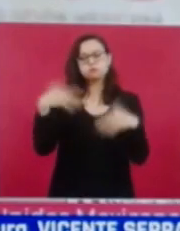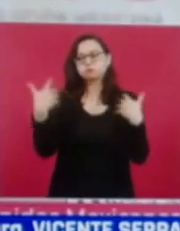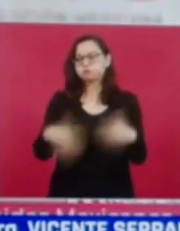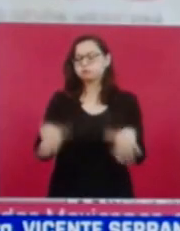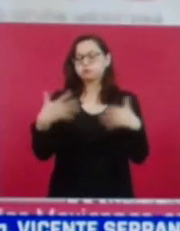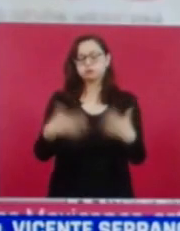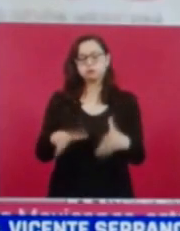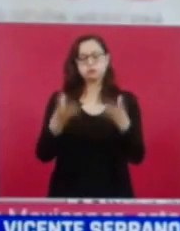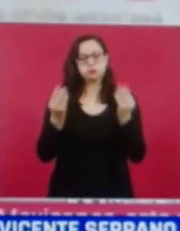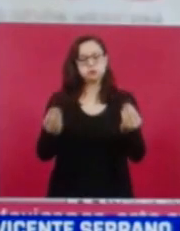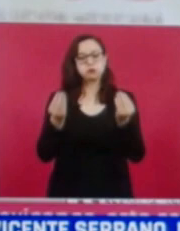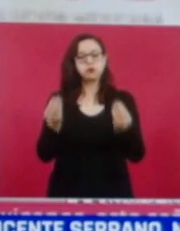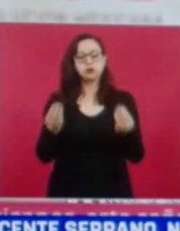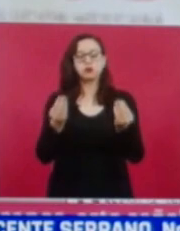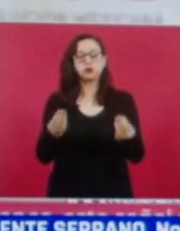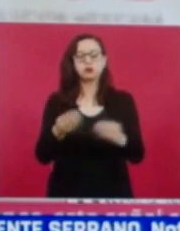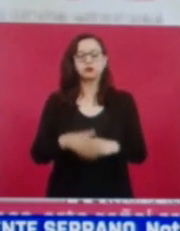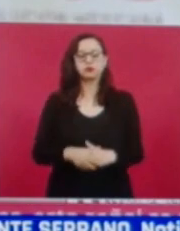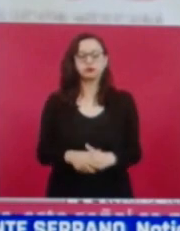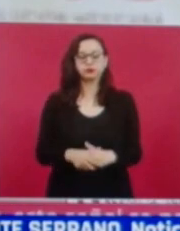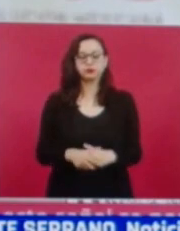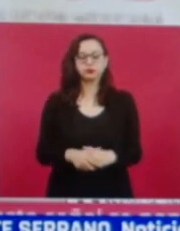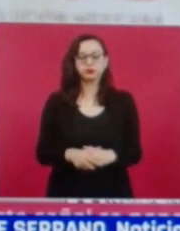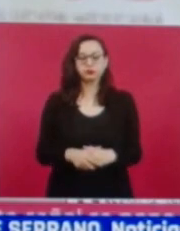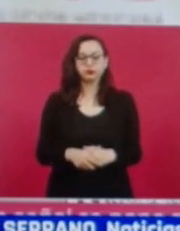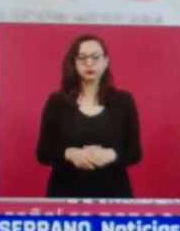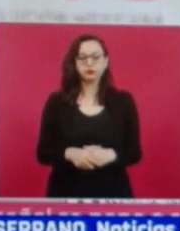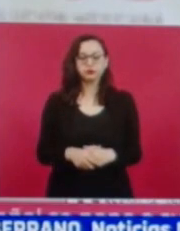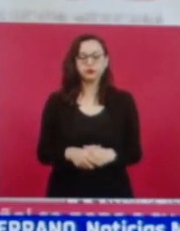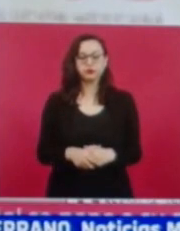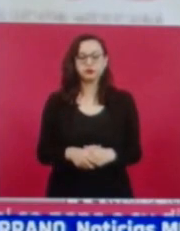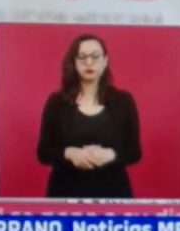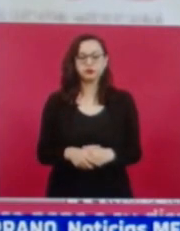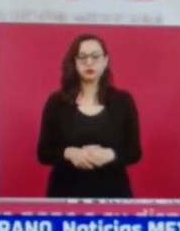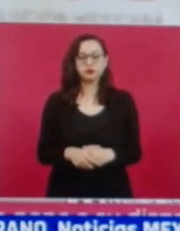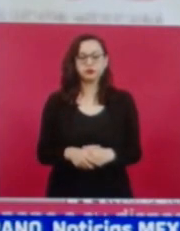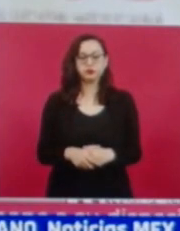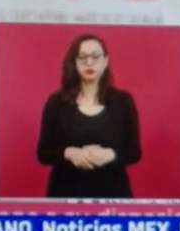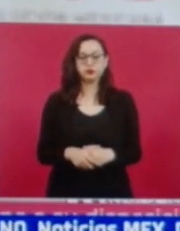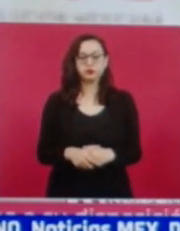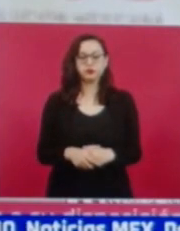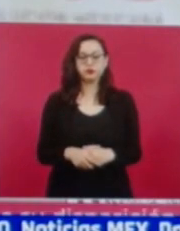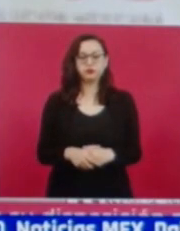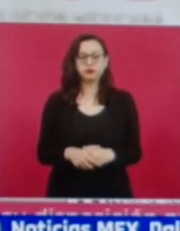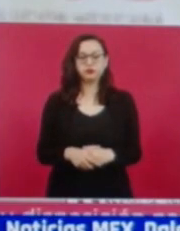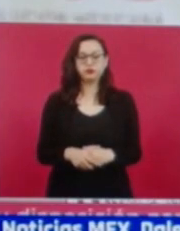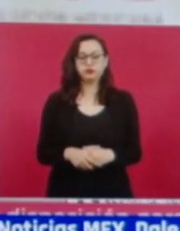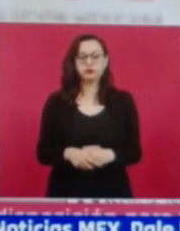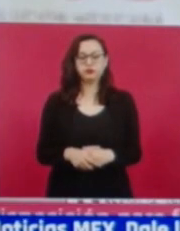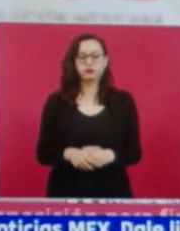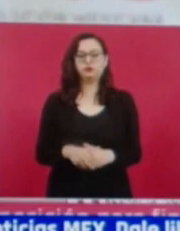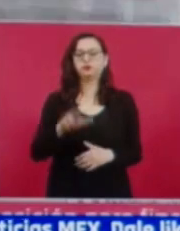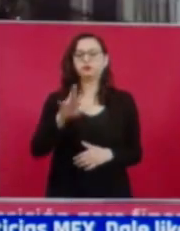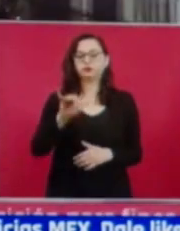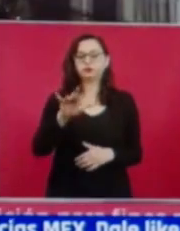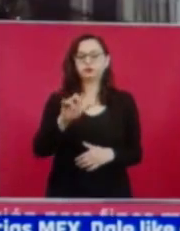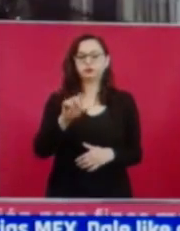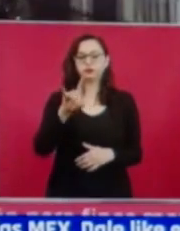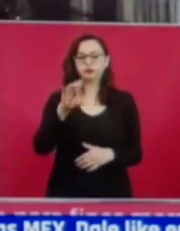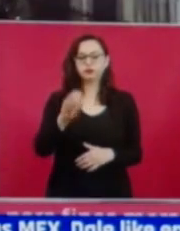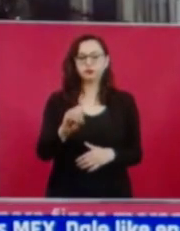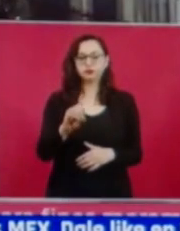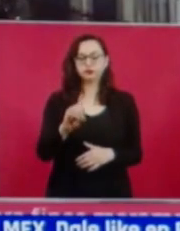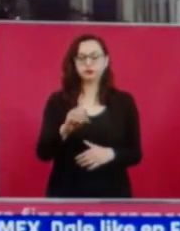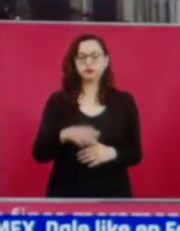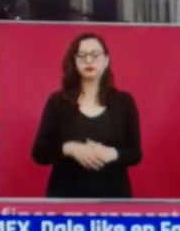suceder, Toño, nos quedaríamos solamente con una voz en todos los canales del espectro. Y México lo está